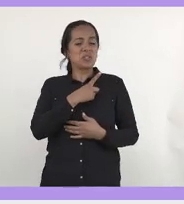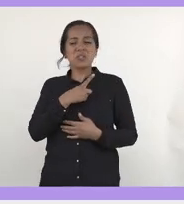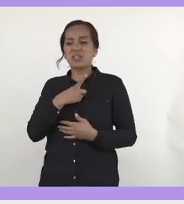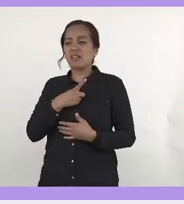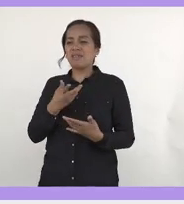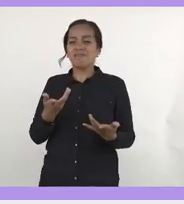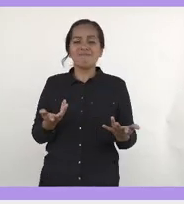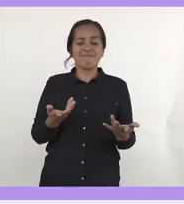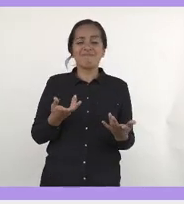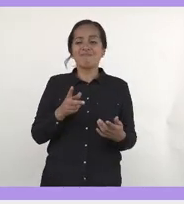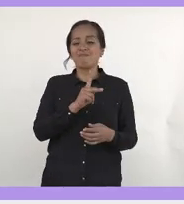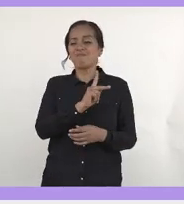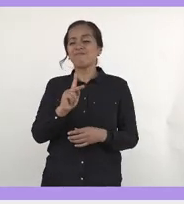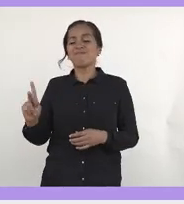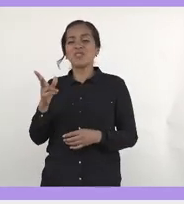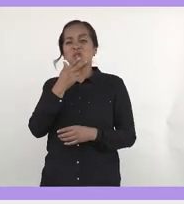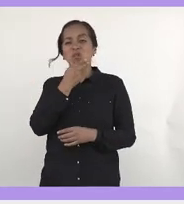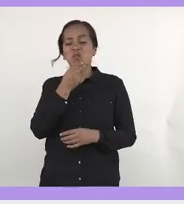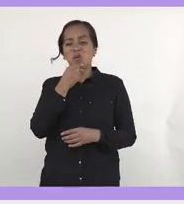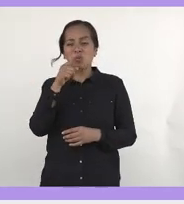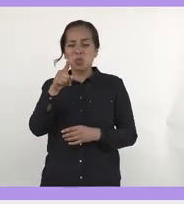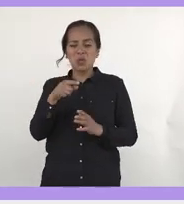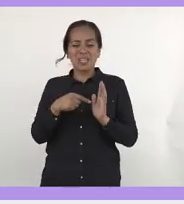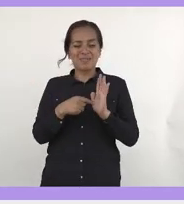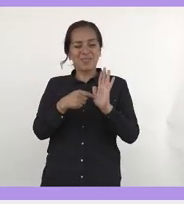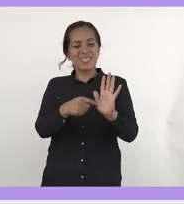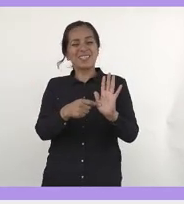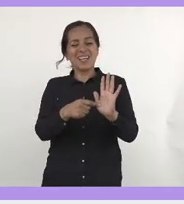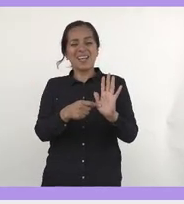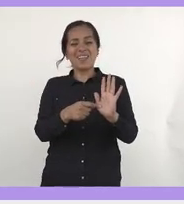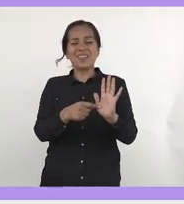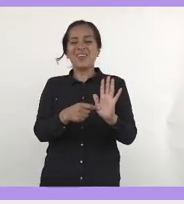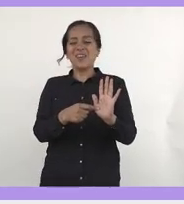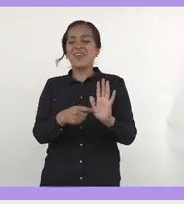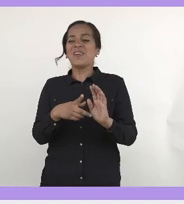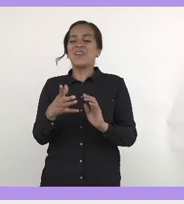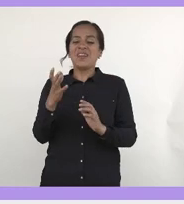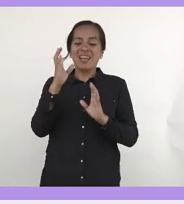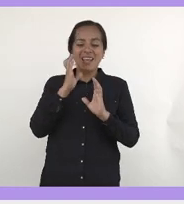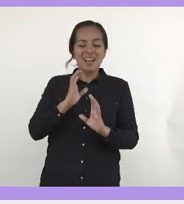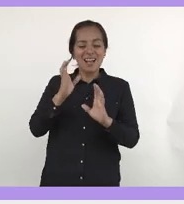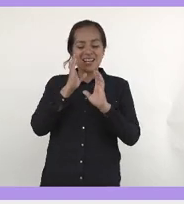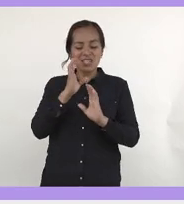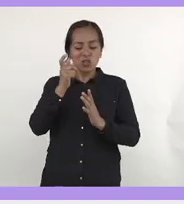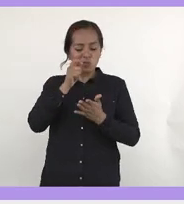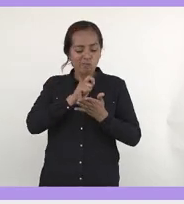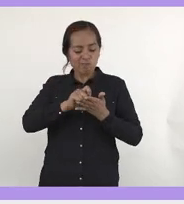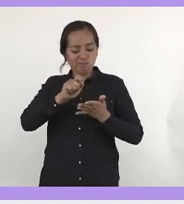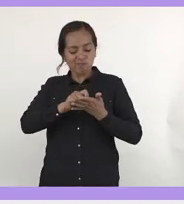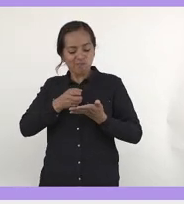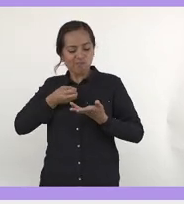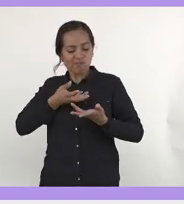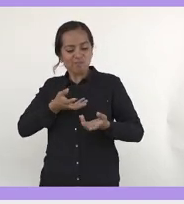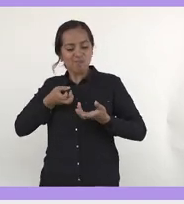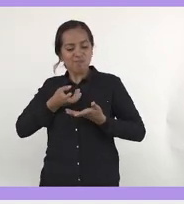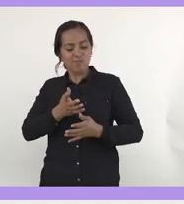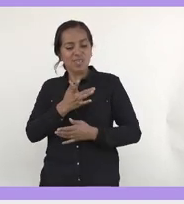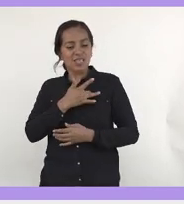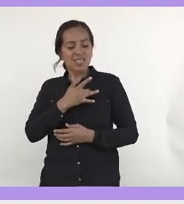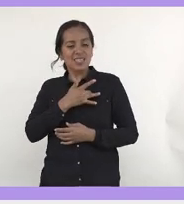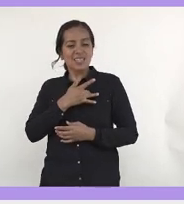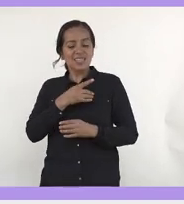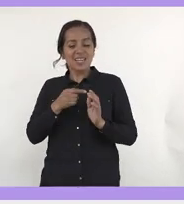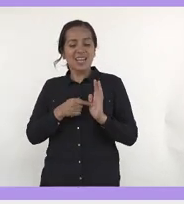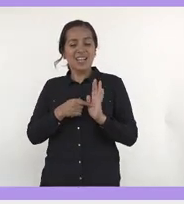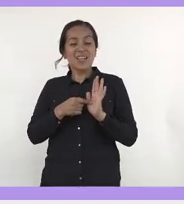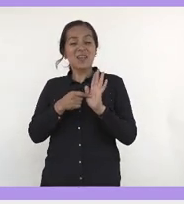cuenta este no porque pronto estás enseñando una canción que salió del Core de tu corazón así en plan estos justo no tengo una canción que no ha salido y que y